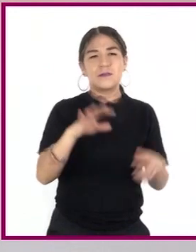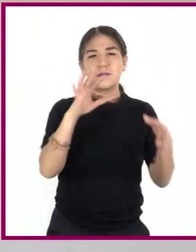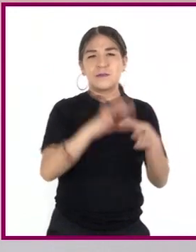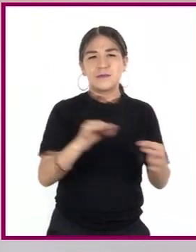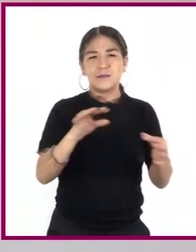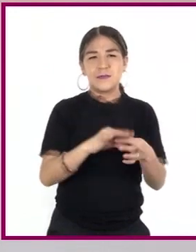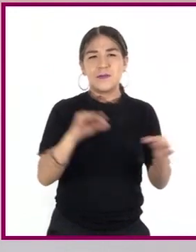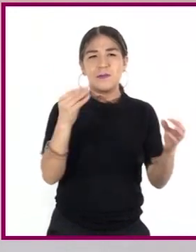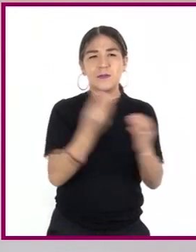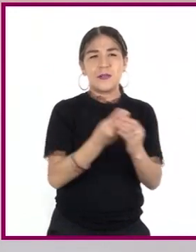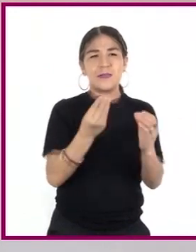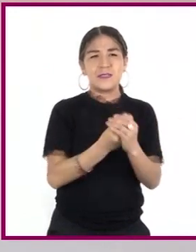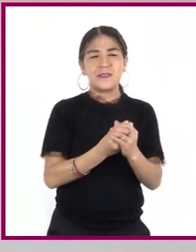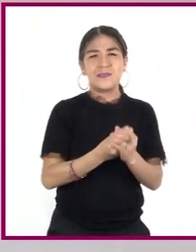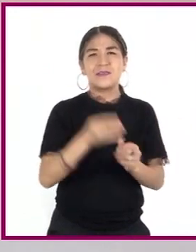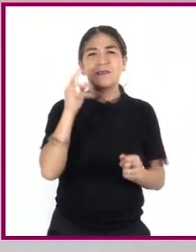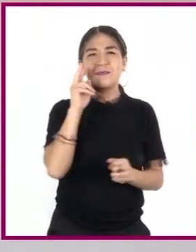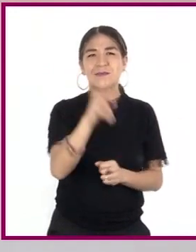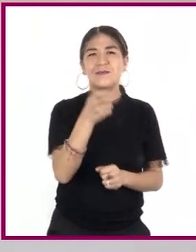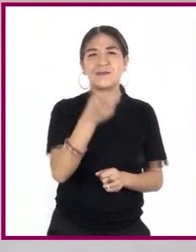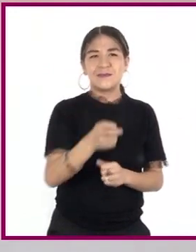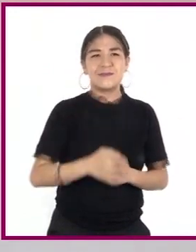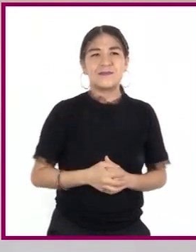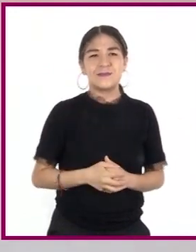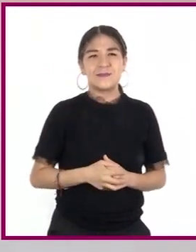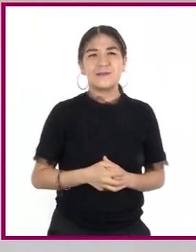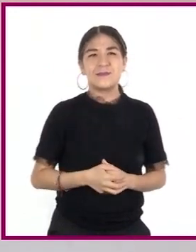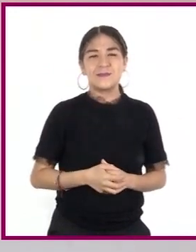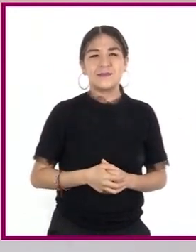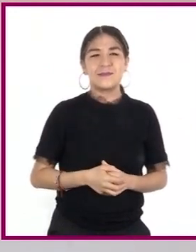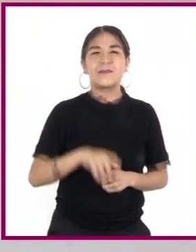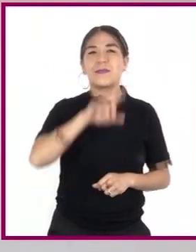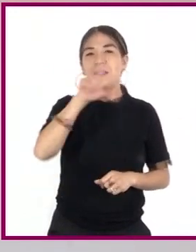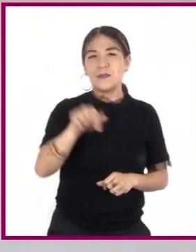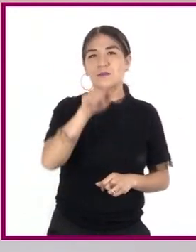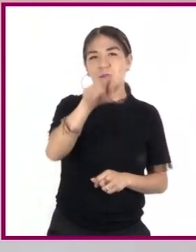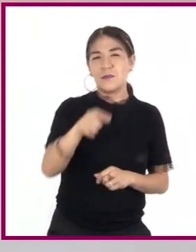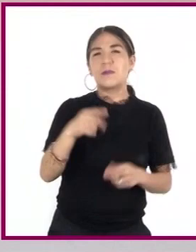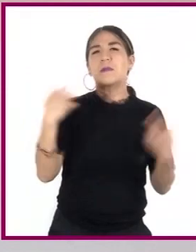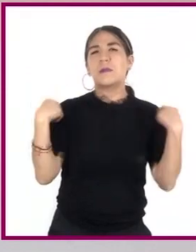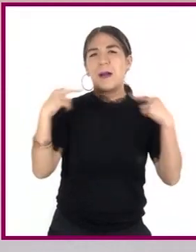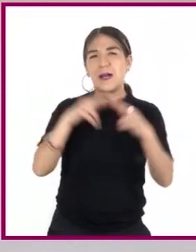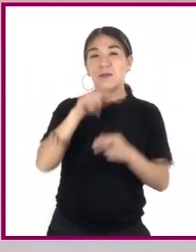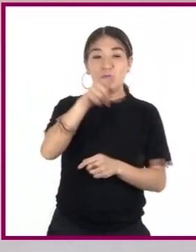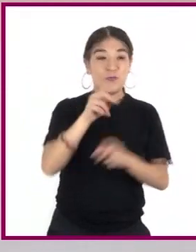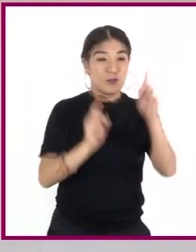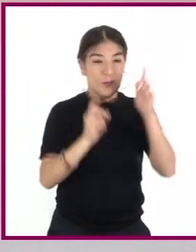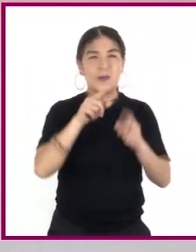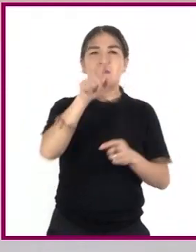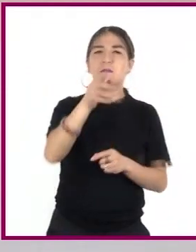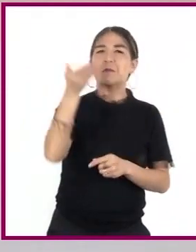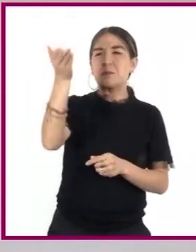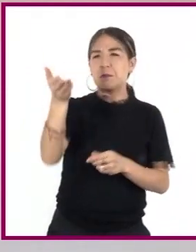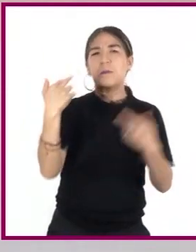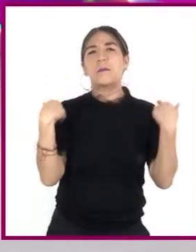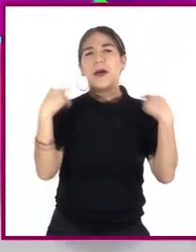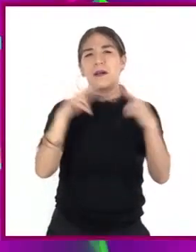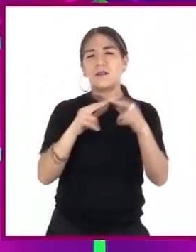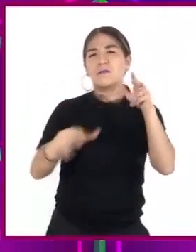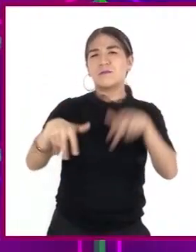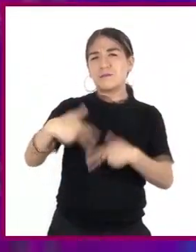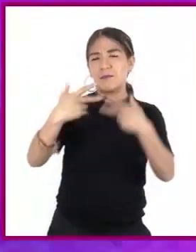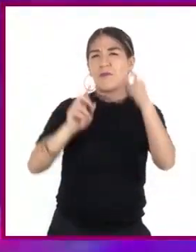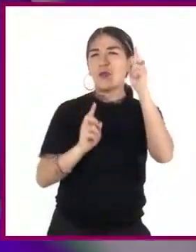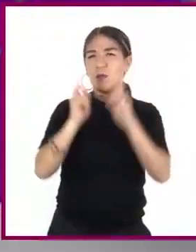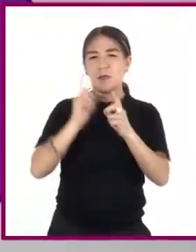resolver los planteamientos que veremos en esta sesión y consúltenlas con sus docentes a distancia. Si tienen